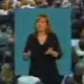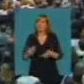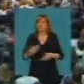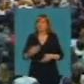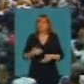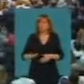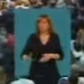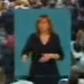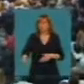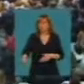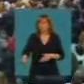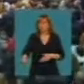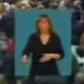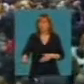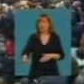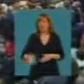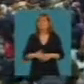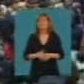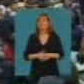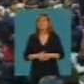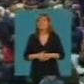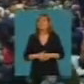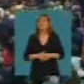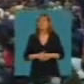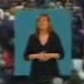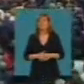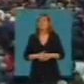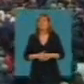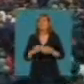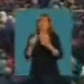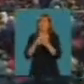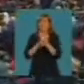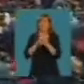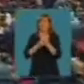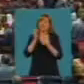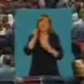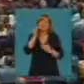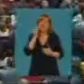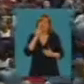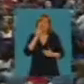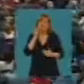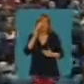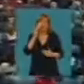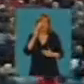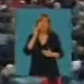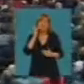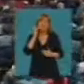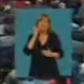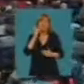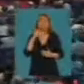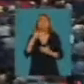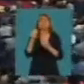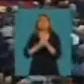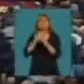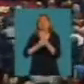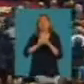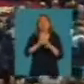señora licenciada Débora Adriana Giorgi como Ministra de Industria.